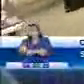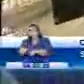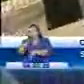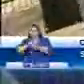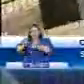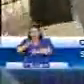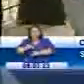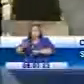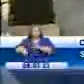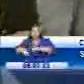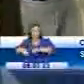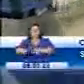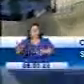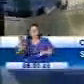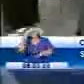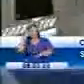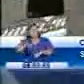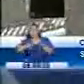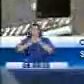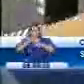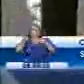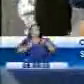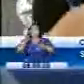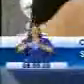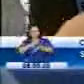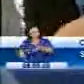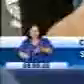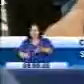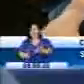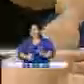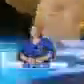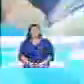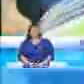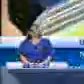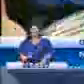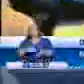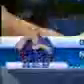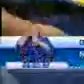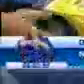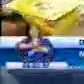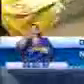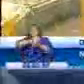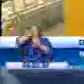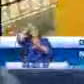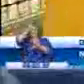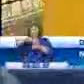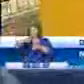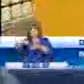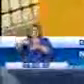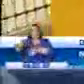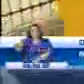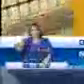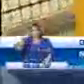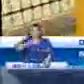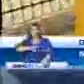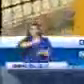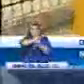conduzcan hace pocas semanas estuvimos en más de 60 colegios con niños explicándoles el correcto uso de las señales de tránsito para crear una cultura Vial